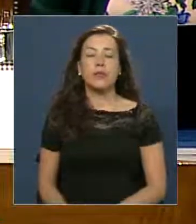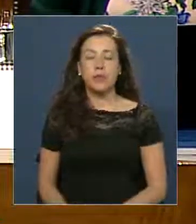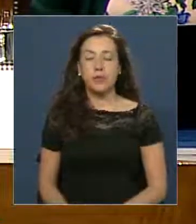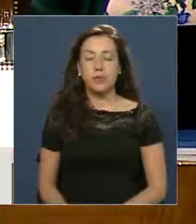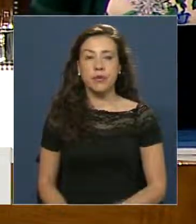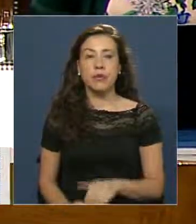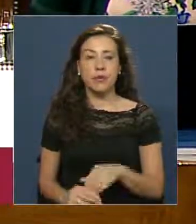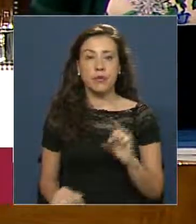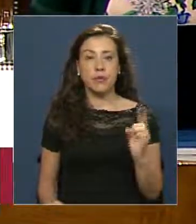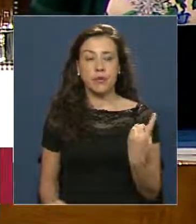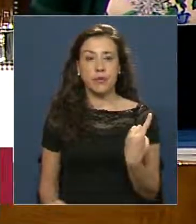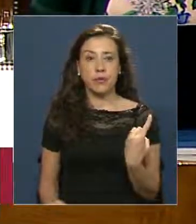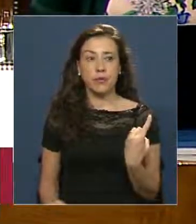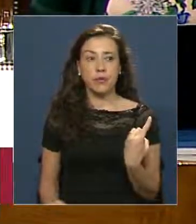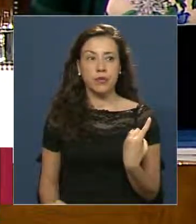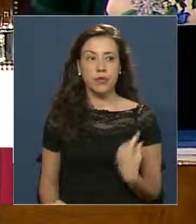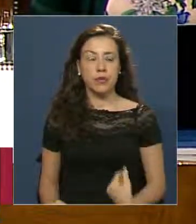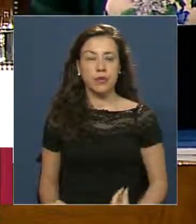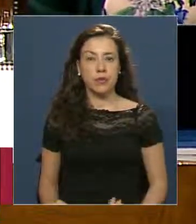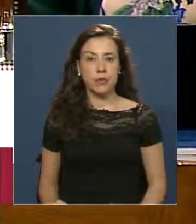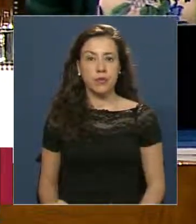en general.